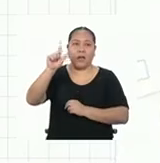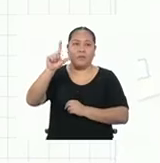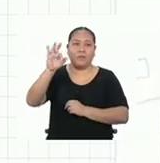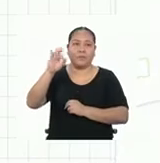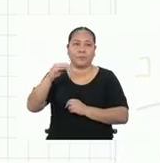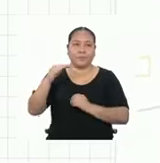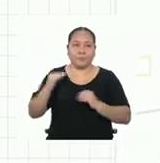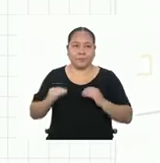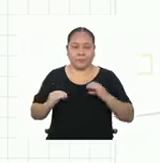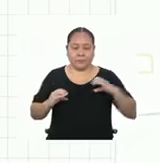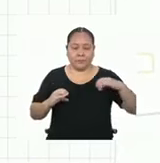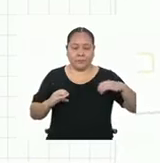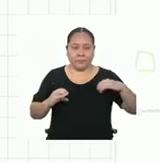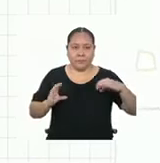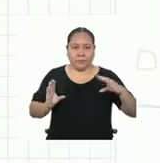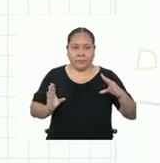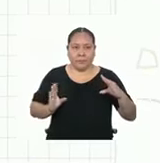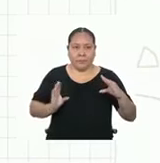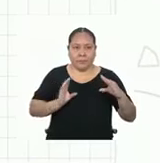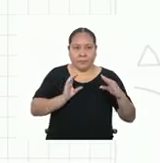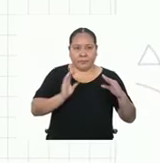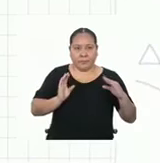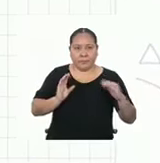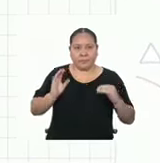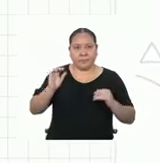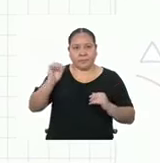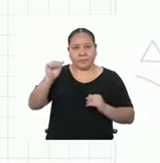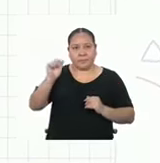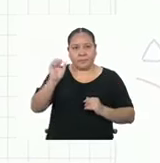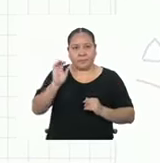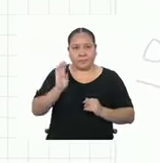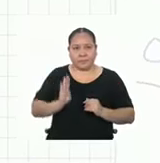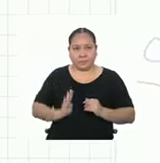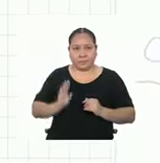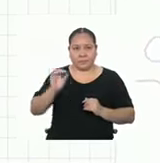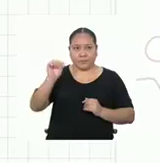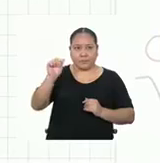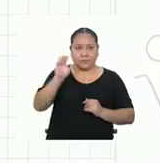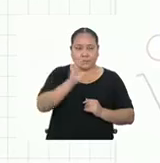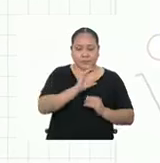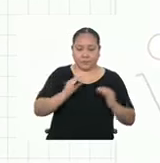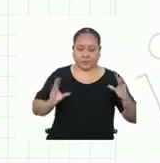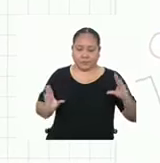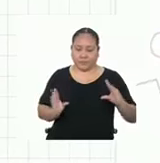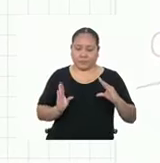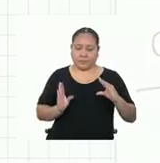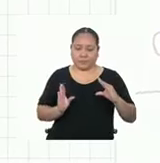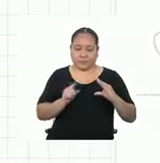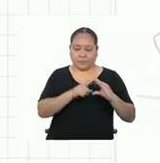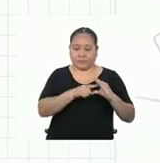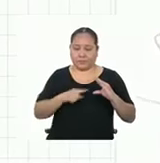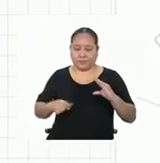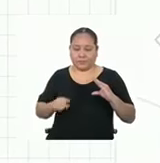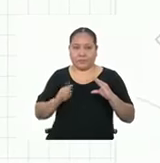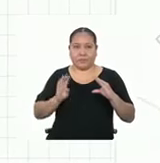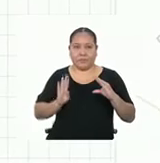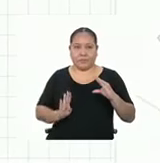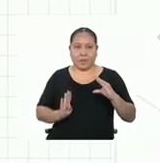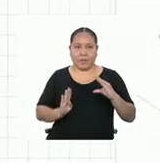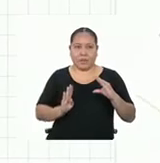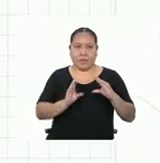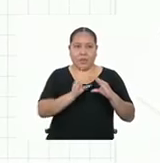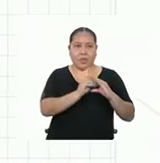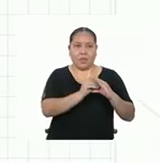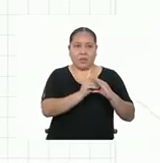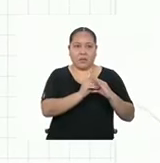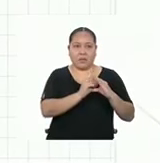ángulos restantes que se formaron de los segmentos AB y BC Y de los segmentos AC y CB son beta y